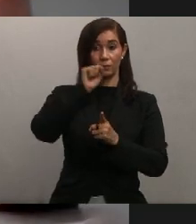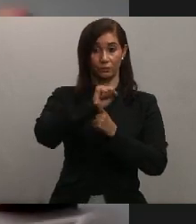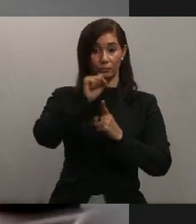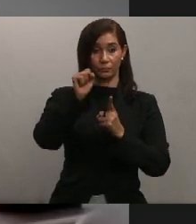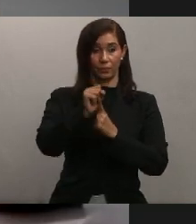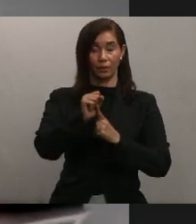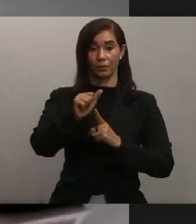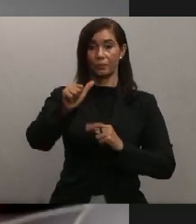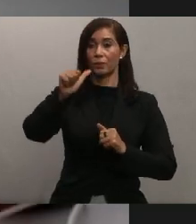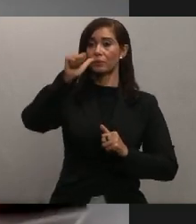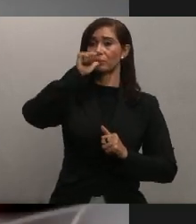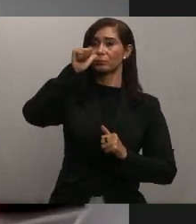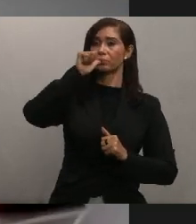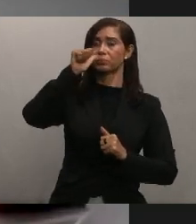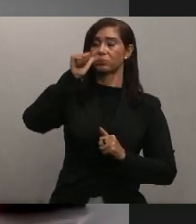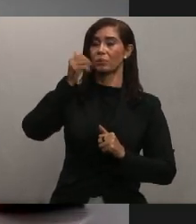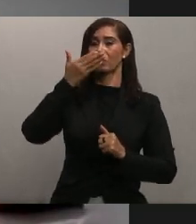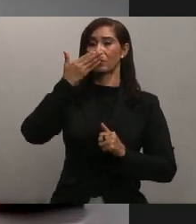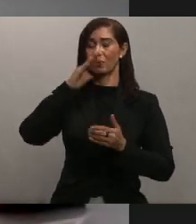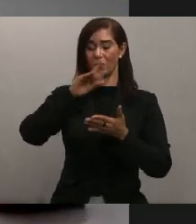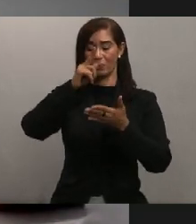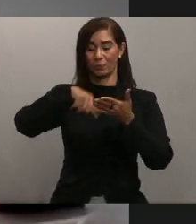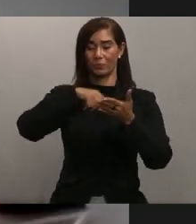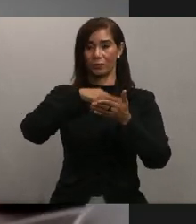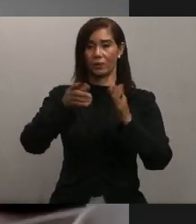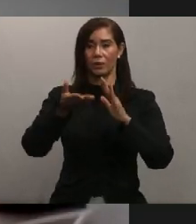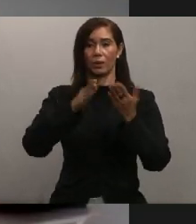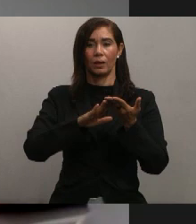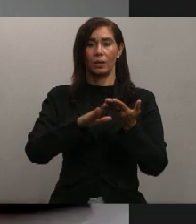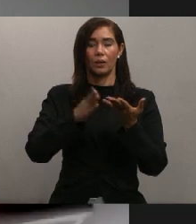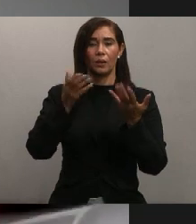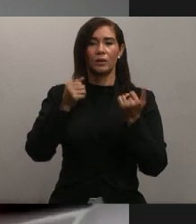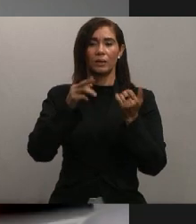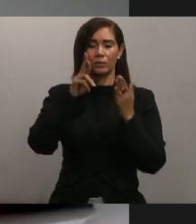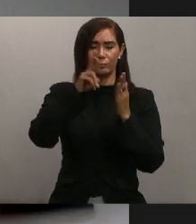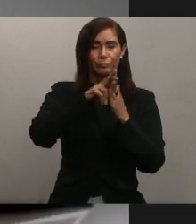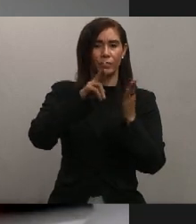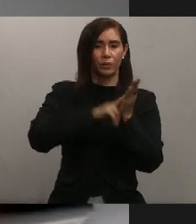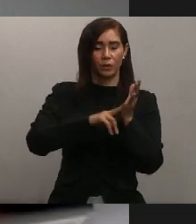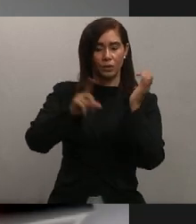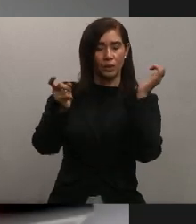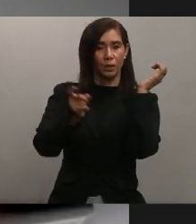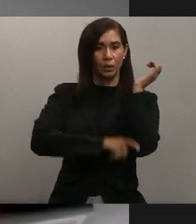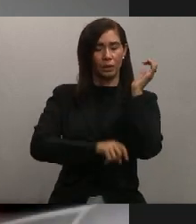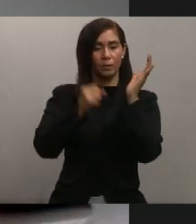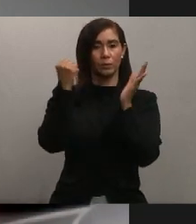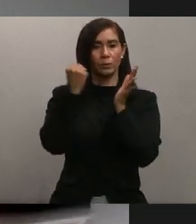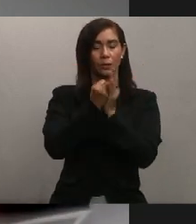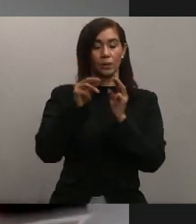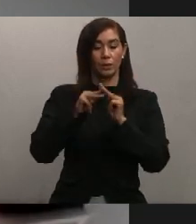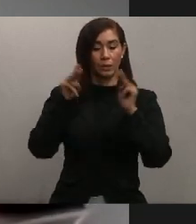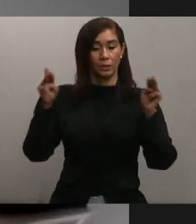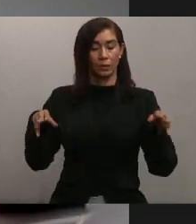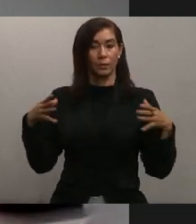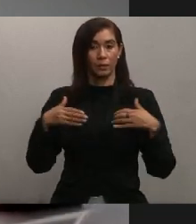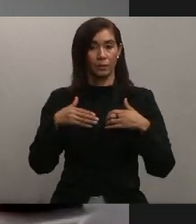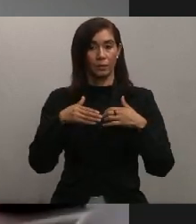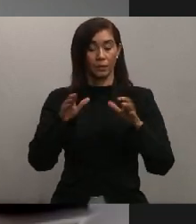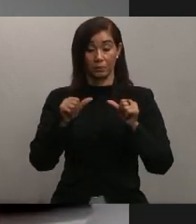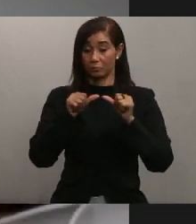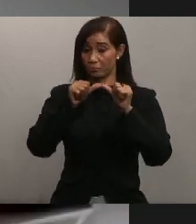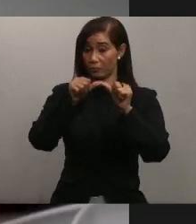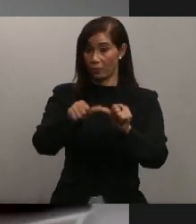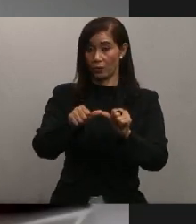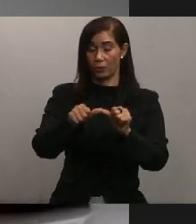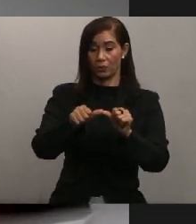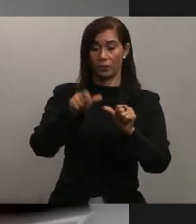consumo de Clerén. Quisiera saber cuáles son las medidas concretas que está ejecutando el Ministerio de Salud Pública en vista de que siguen los